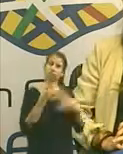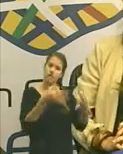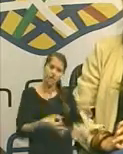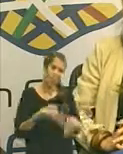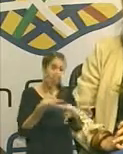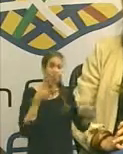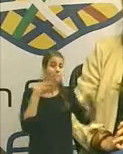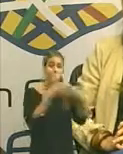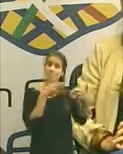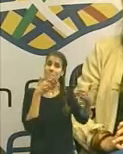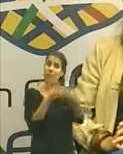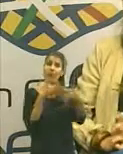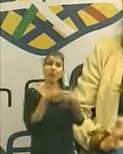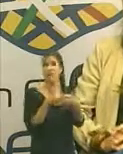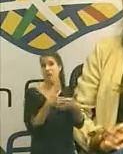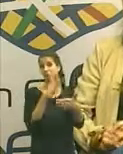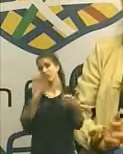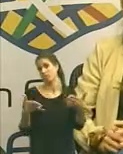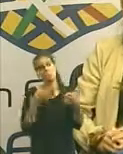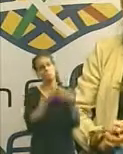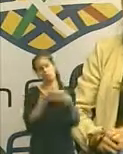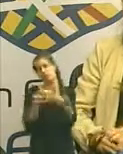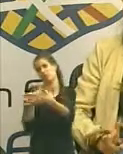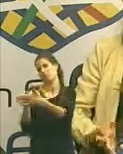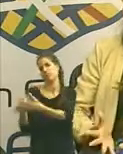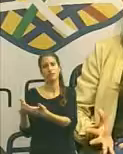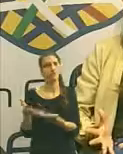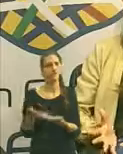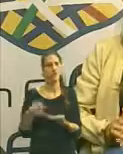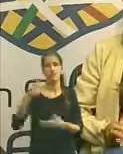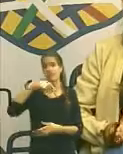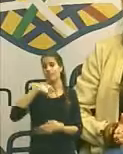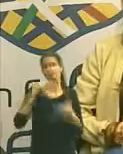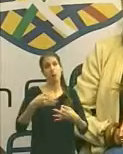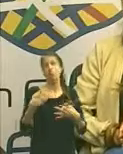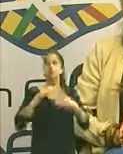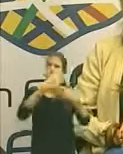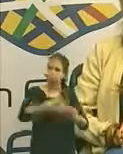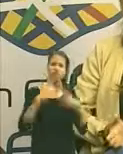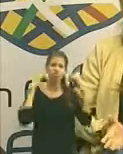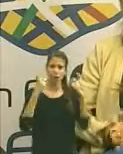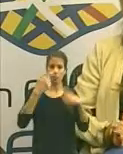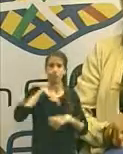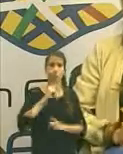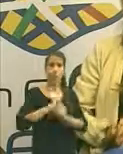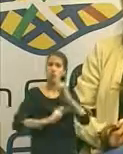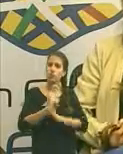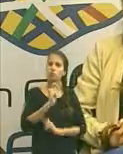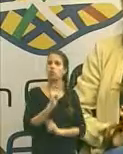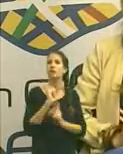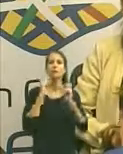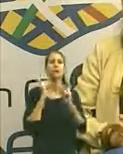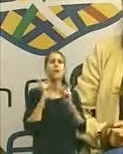que, por desgracia, siempre seguimos encontrando barreras y barreras. Desde nuestra asociación intentamos que esas barreras